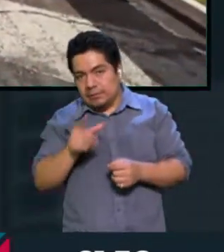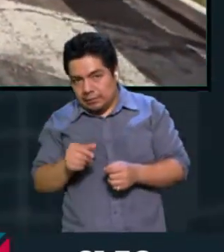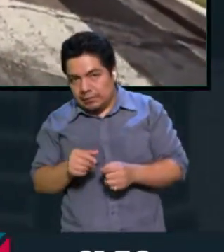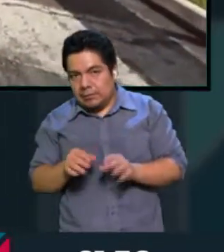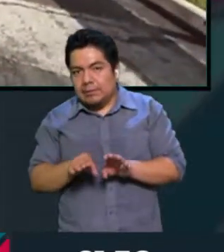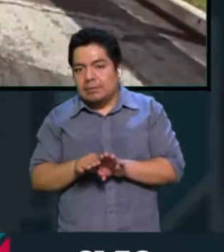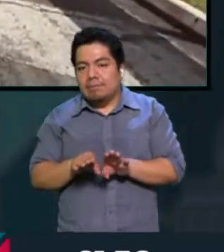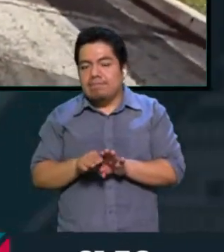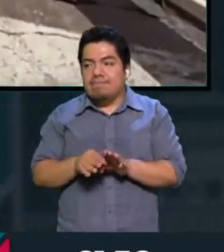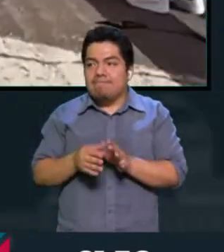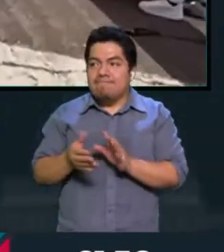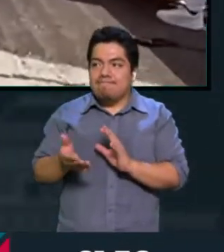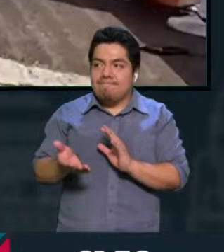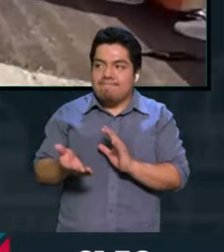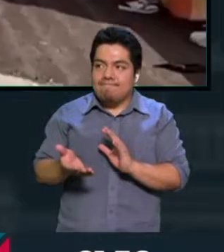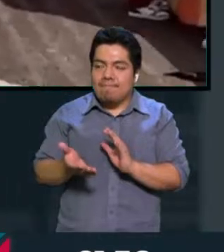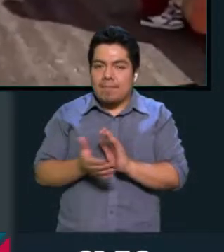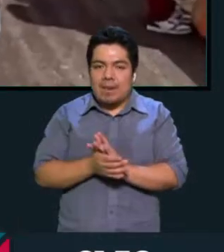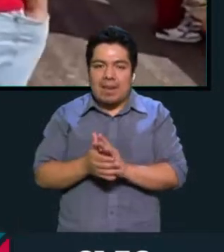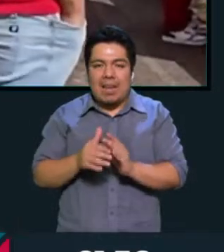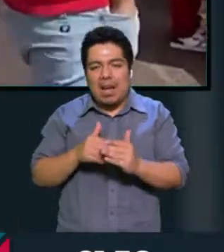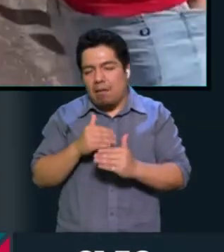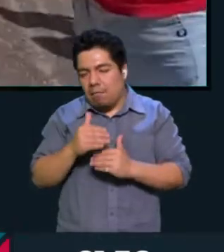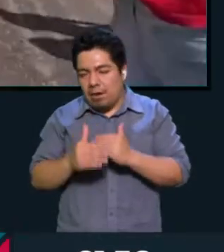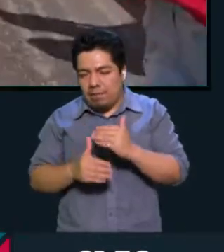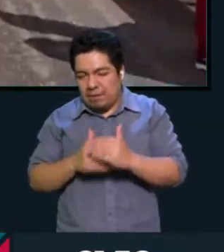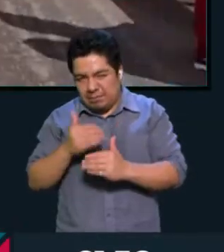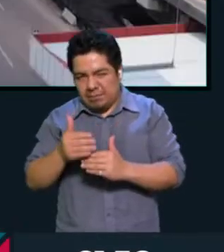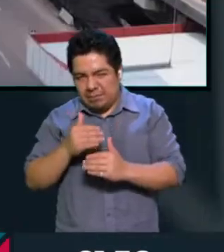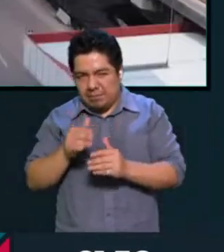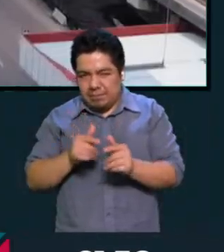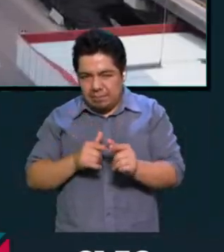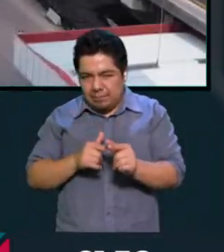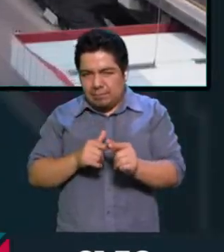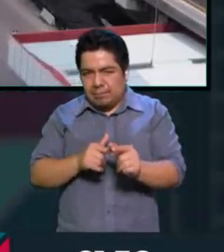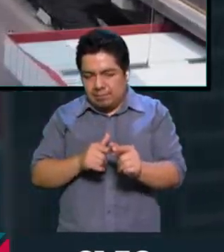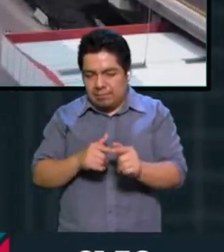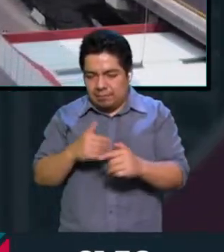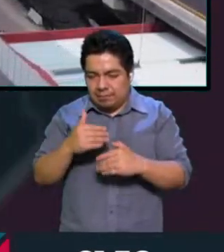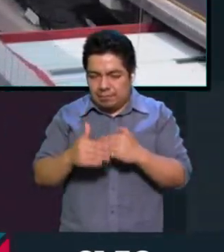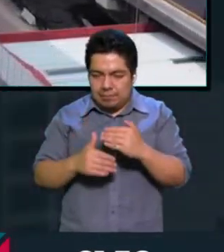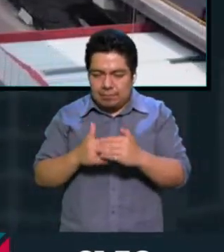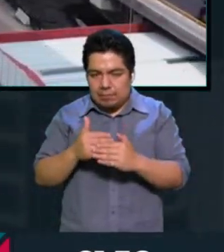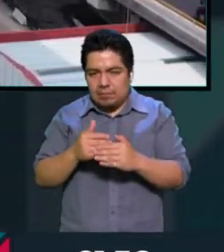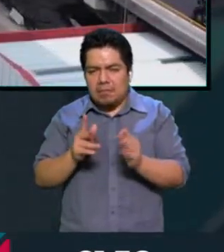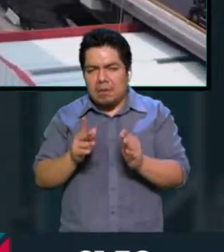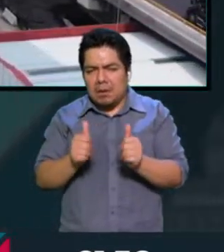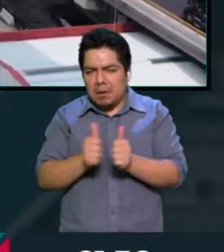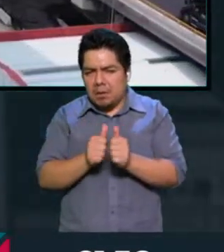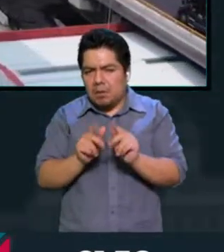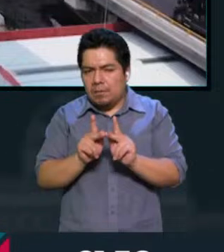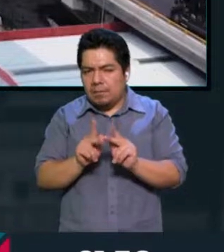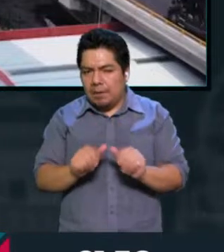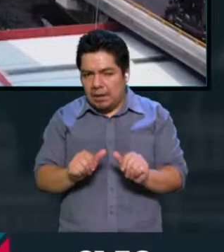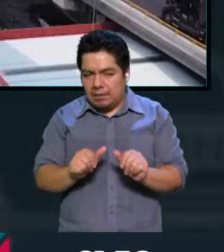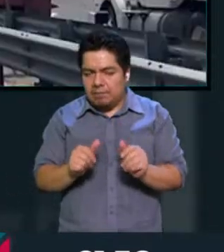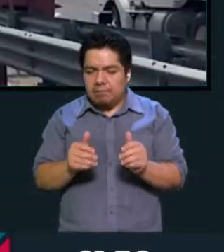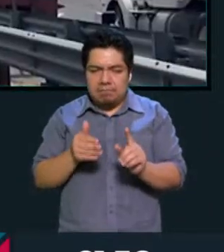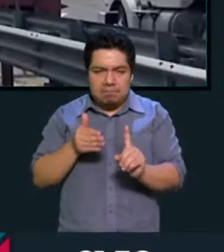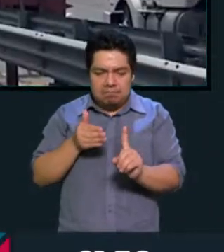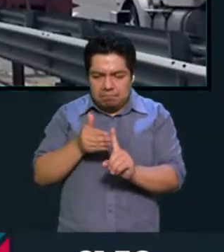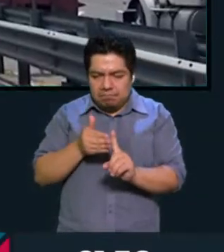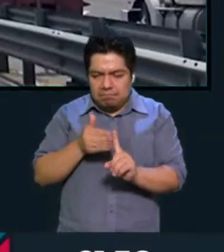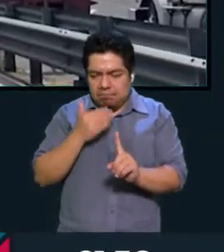del fin de un ciclo que transita a la continuidad de una manera muy pacífica, muy contundente, y